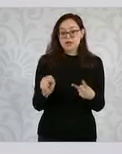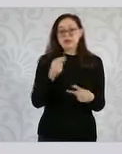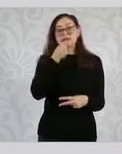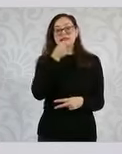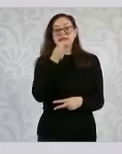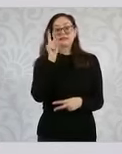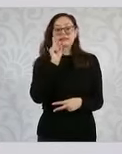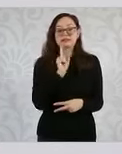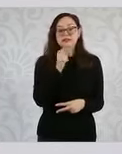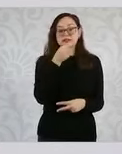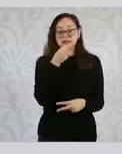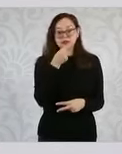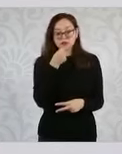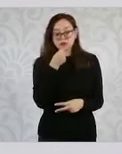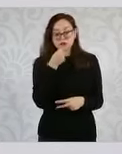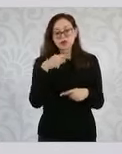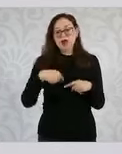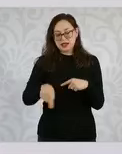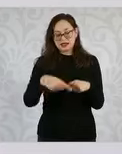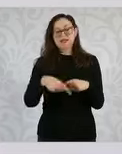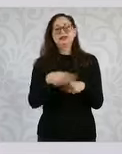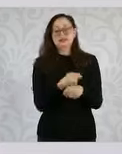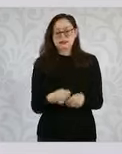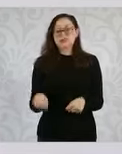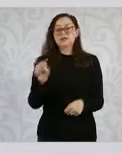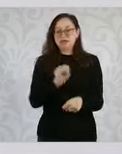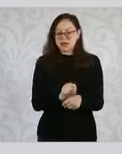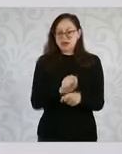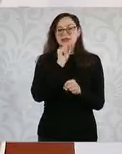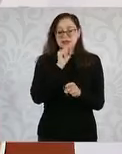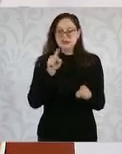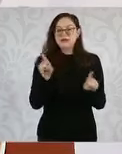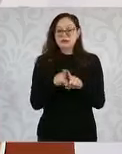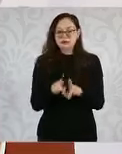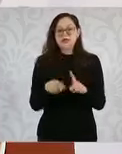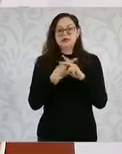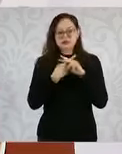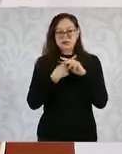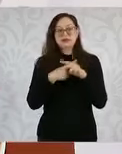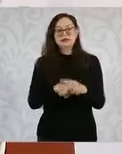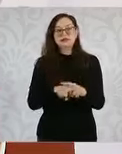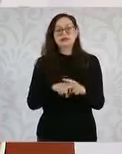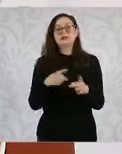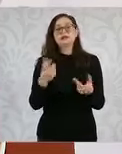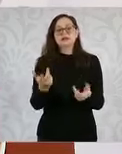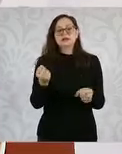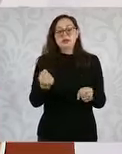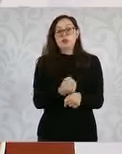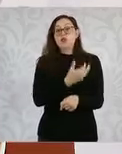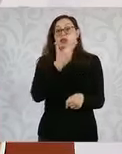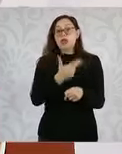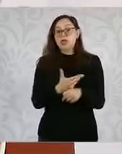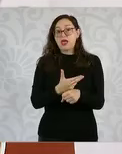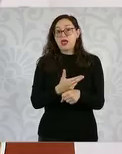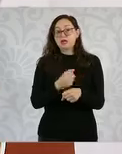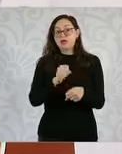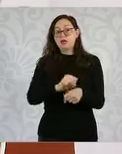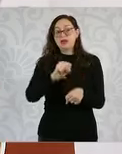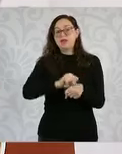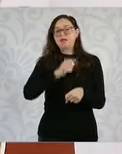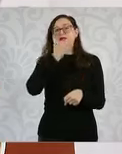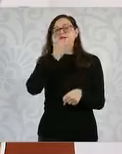que también esta semana inician las asambleas en las secundarias públicas de todo el país.